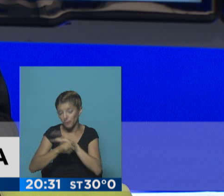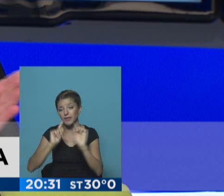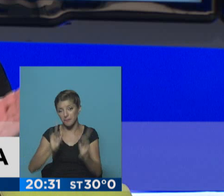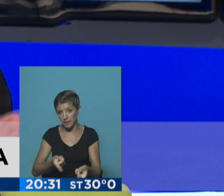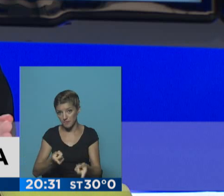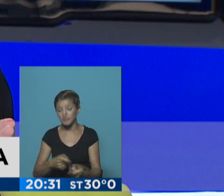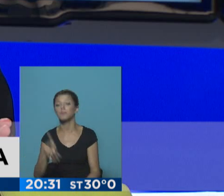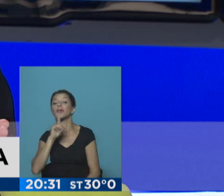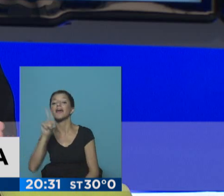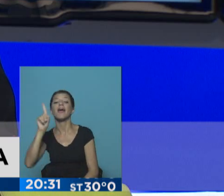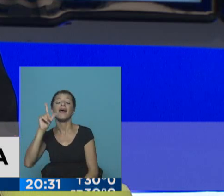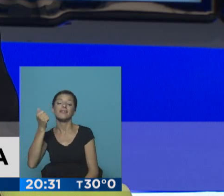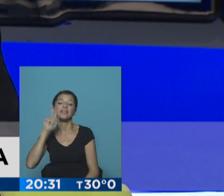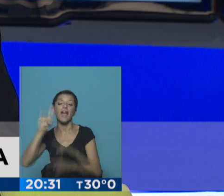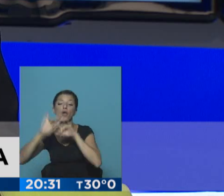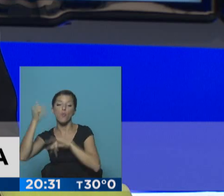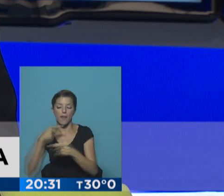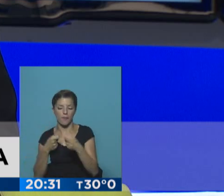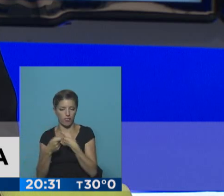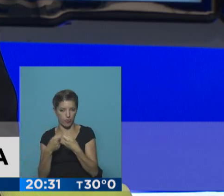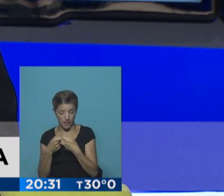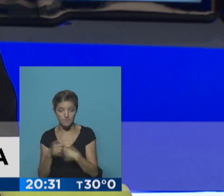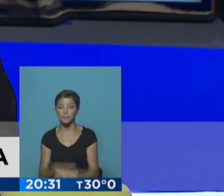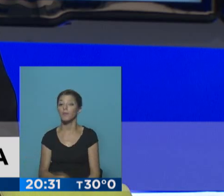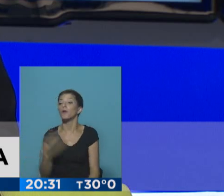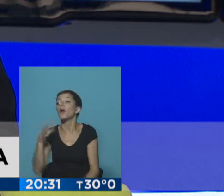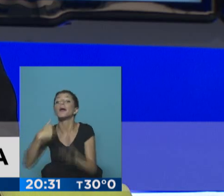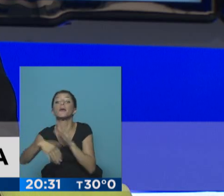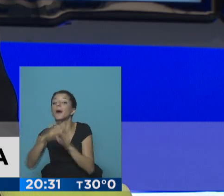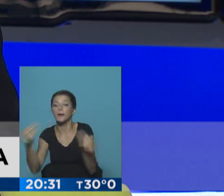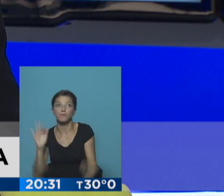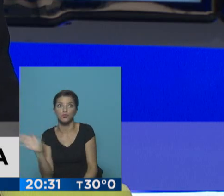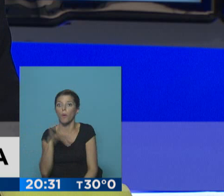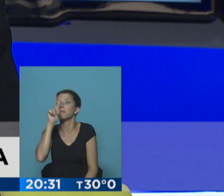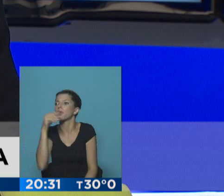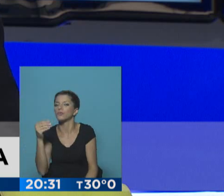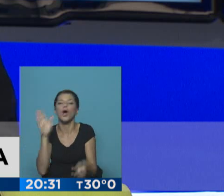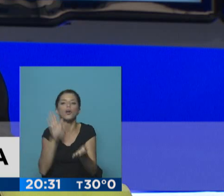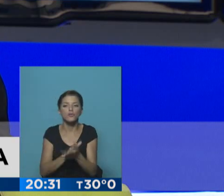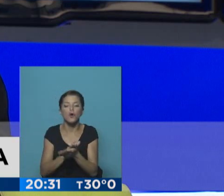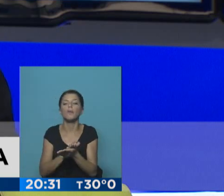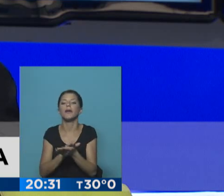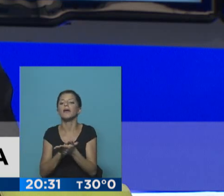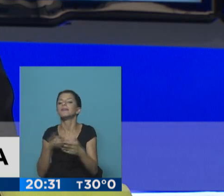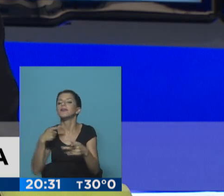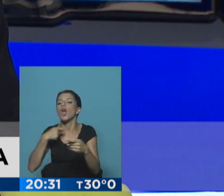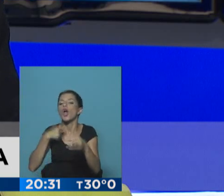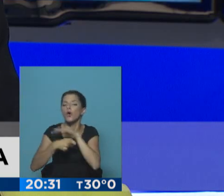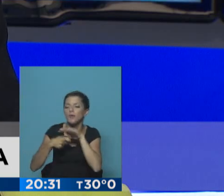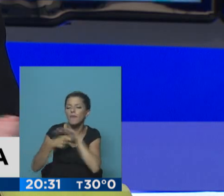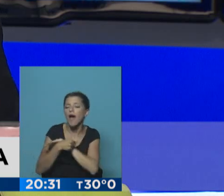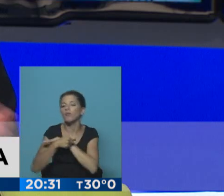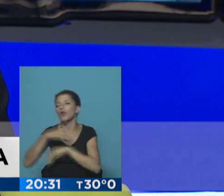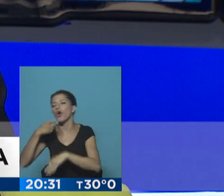Taiwán. ¿Qué es lo que va a suceder? Todos le plantean la misma pregunta. ¿Qué va a hacer con la evasión, con el contrabando, con la